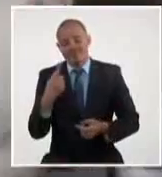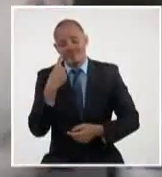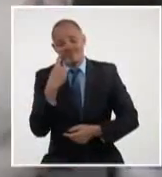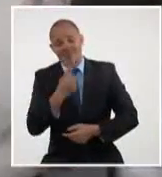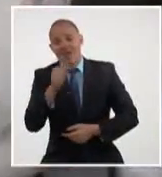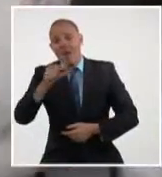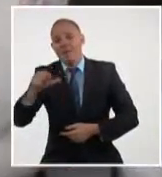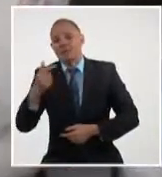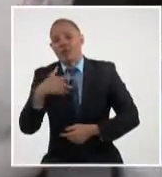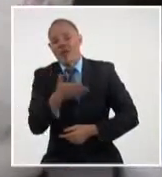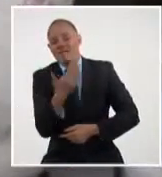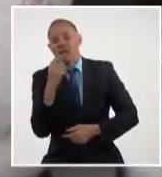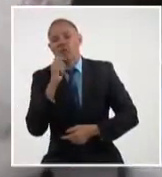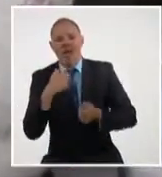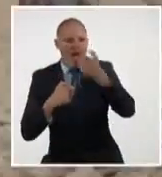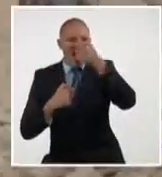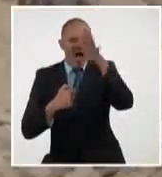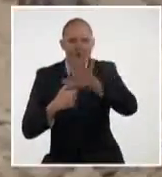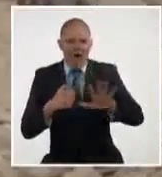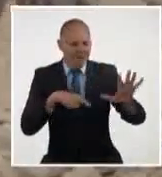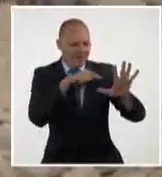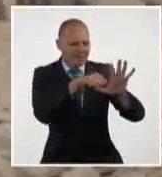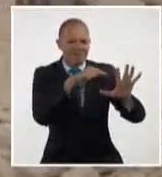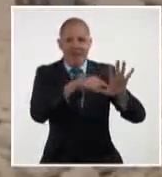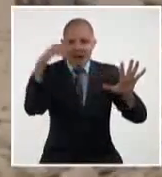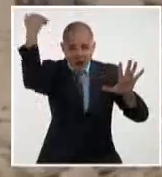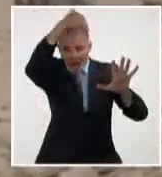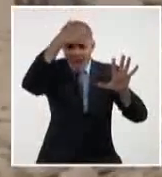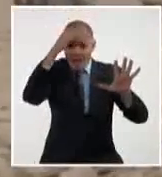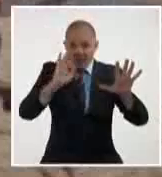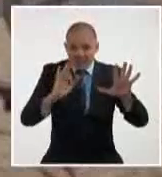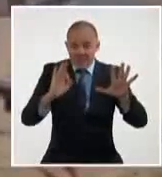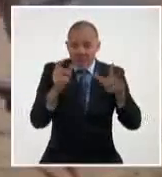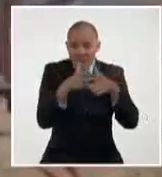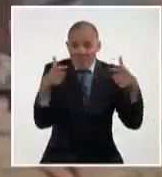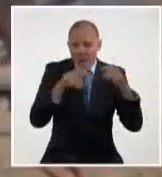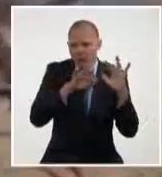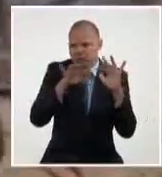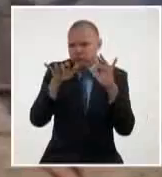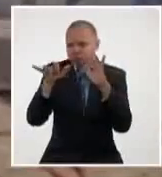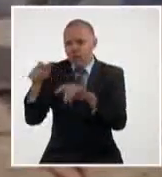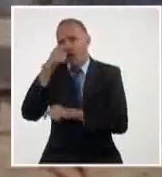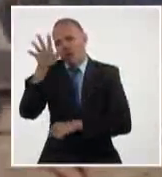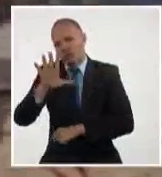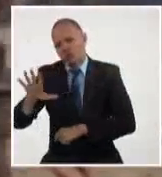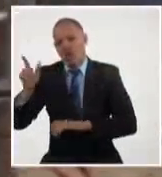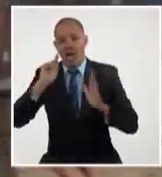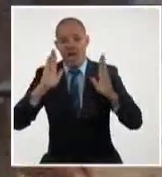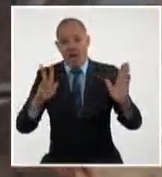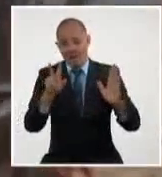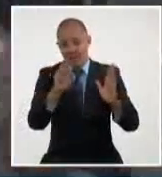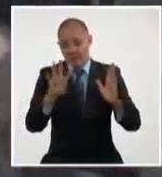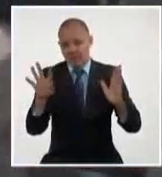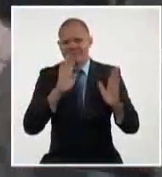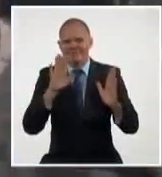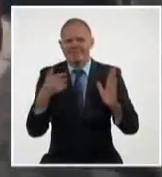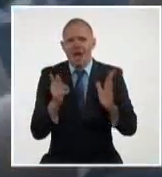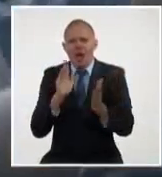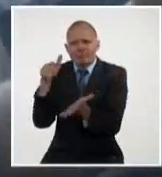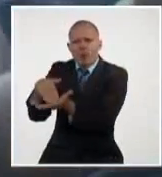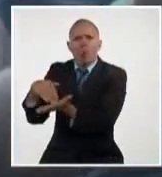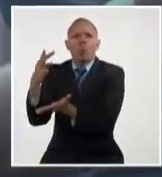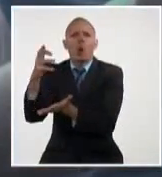refugiados provenientes de África y Medio Oriente. Solo en 2023 arribaron a ese continente más